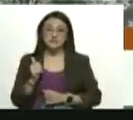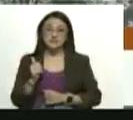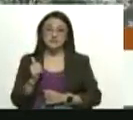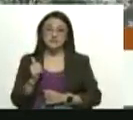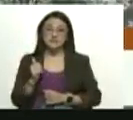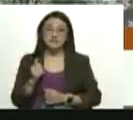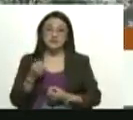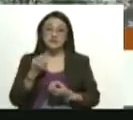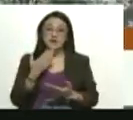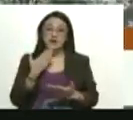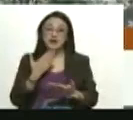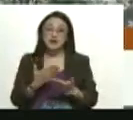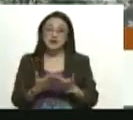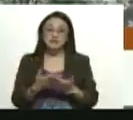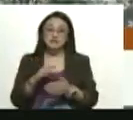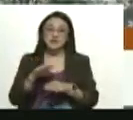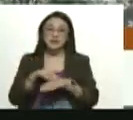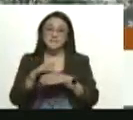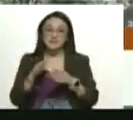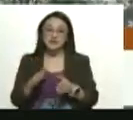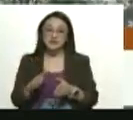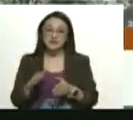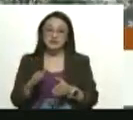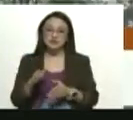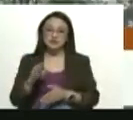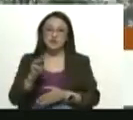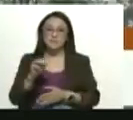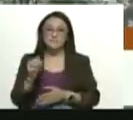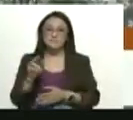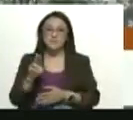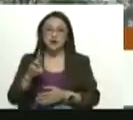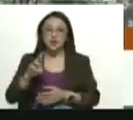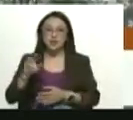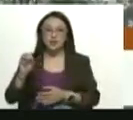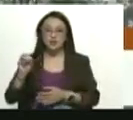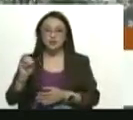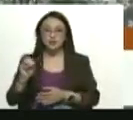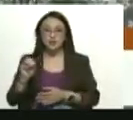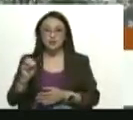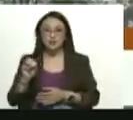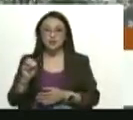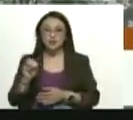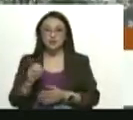darle las gracias al ministro Mauro y al compañero Marcio Macedo